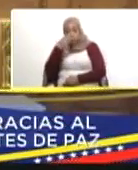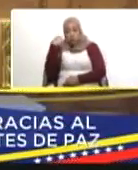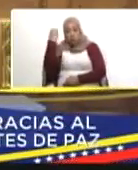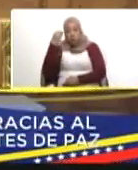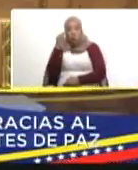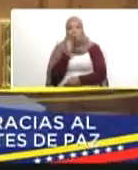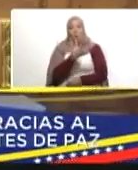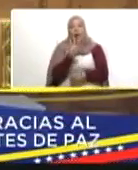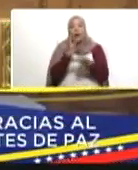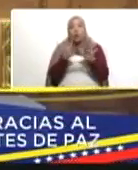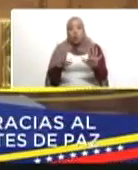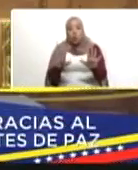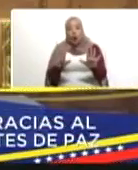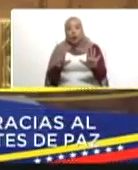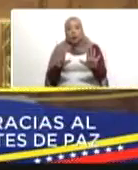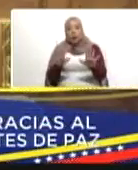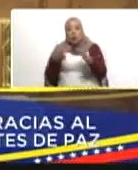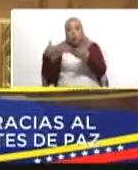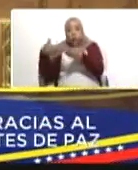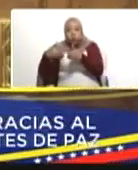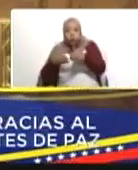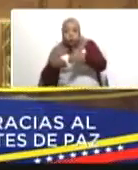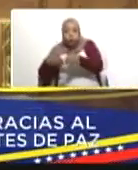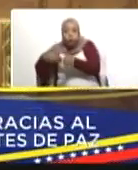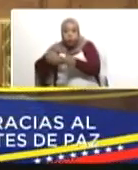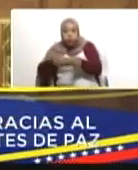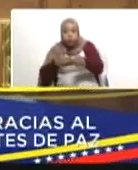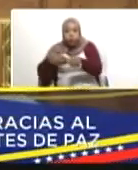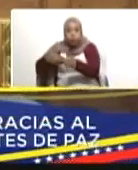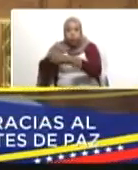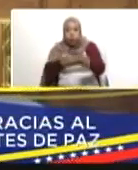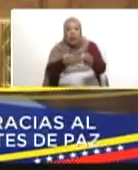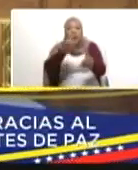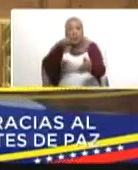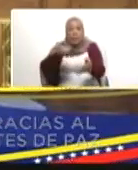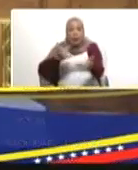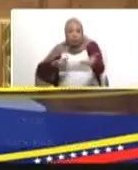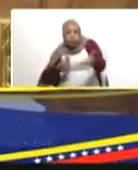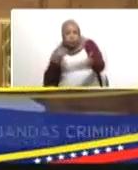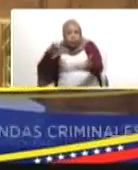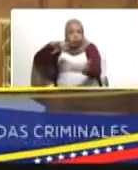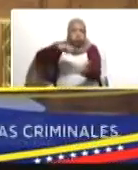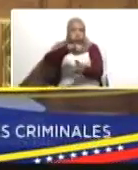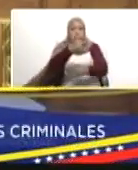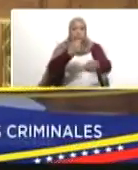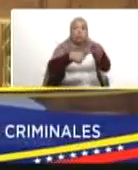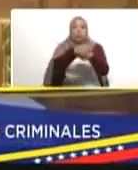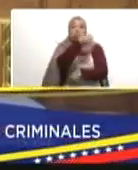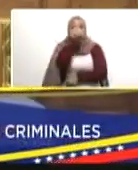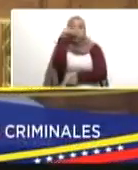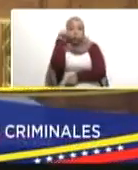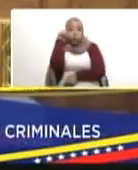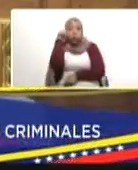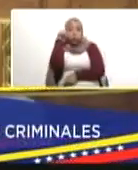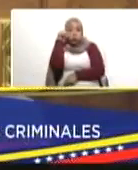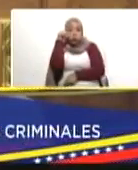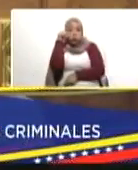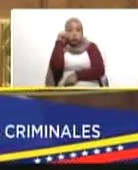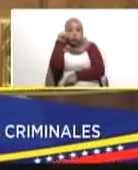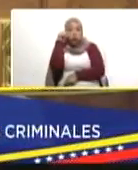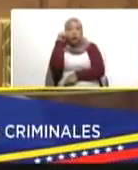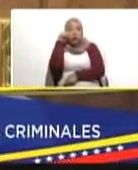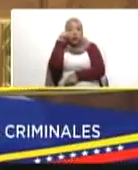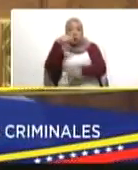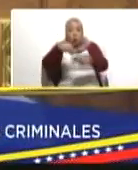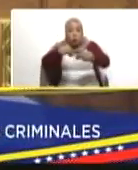48 naves aviones del narcotráfico que estaban sobrevolando